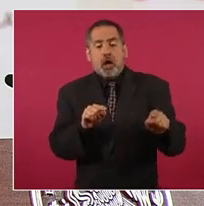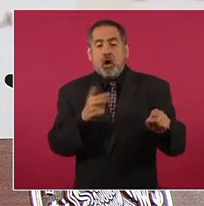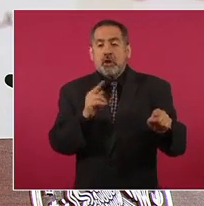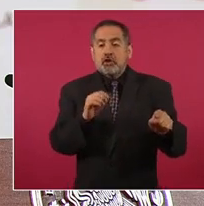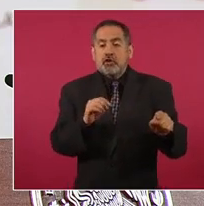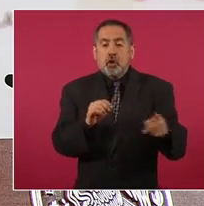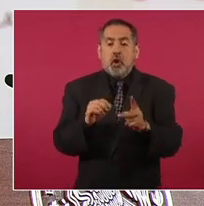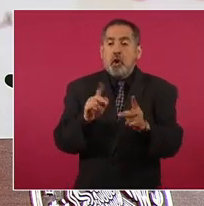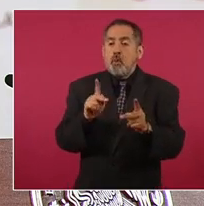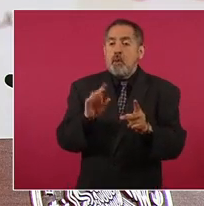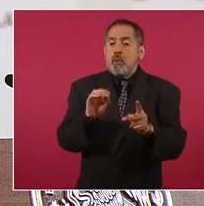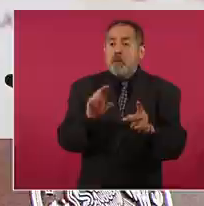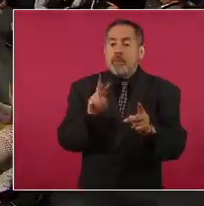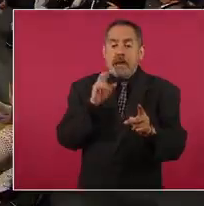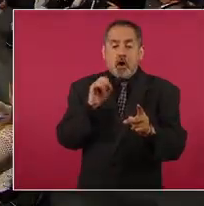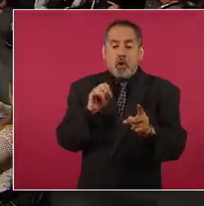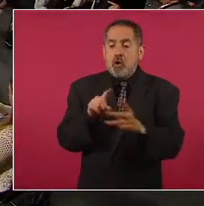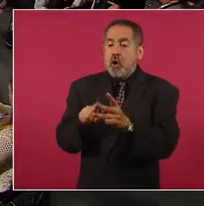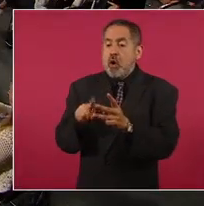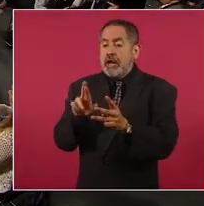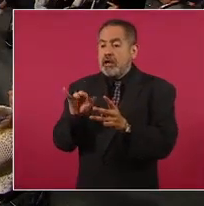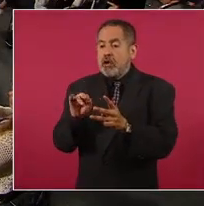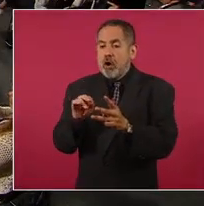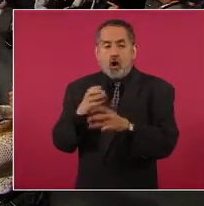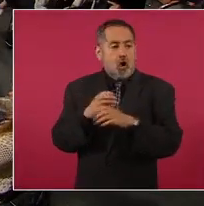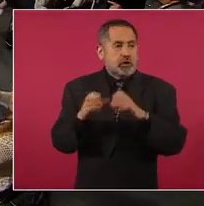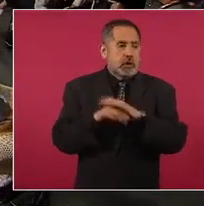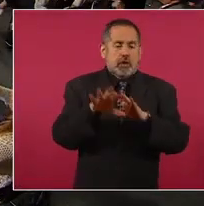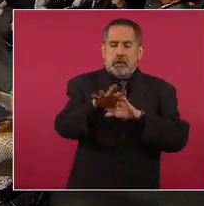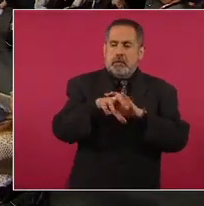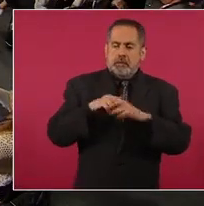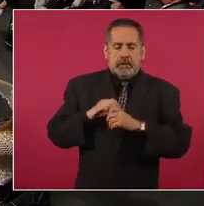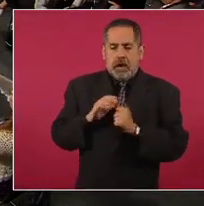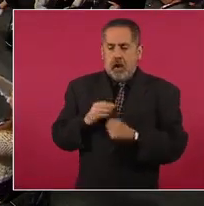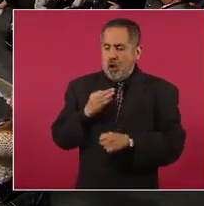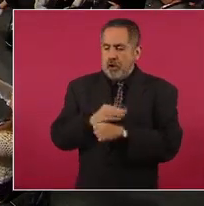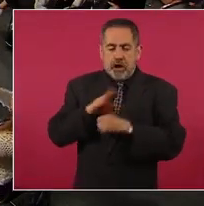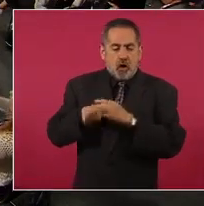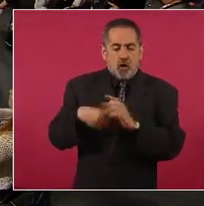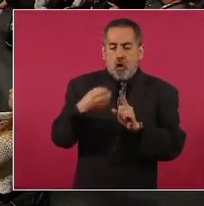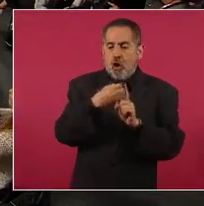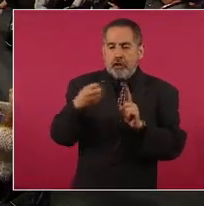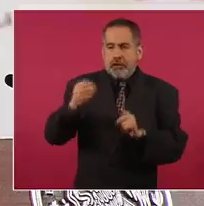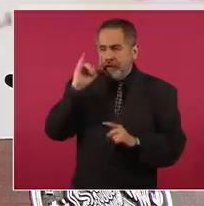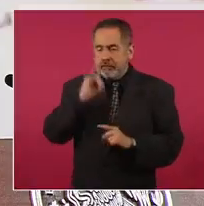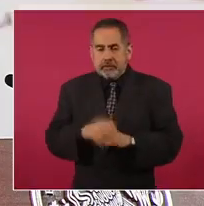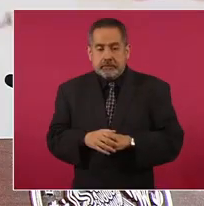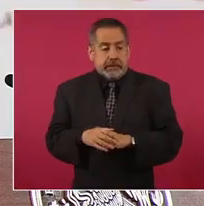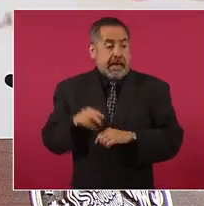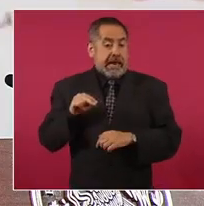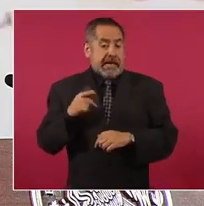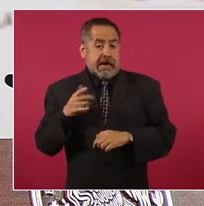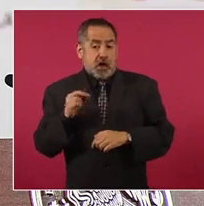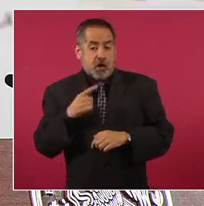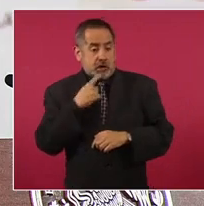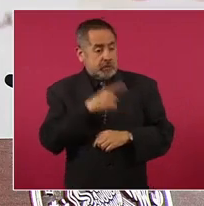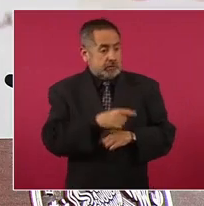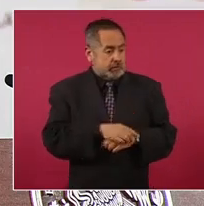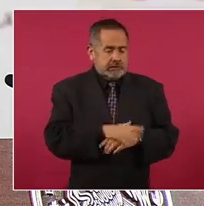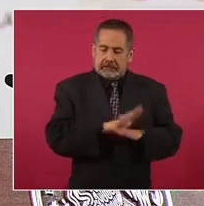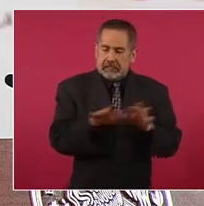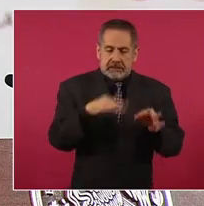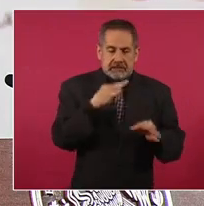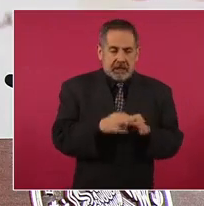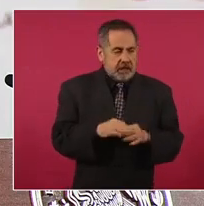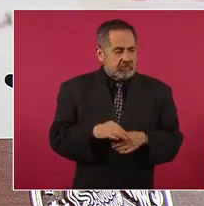y unos al río, y se recuperó el material. Ahorita está todo en orden, patrón. Y el negro le responde: ya está, pues